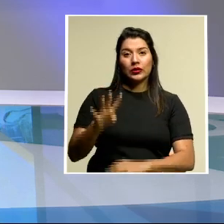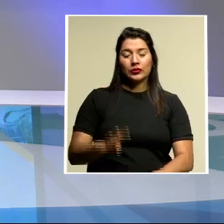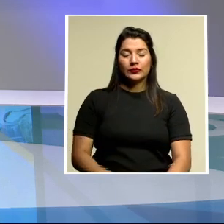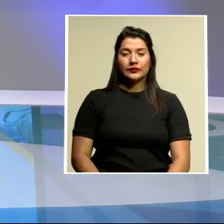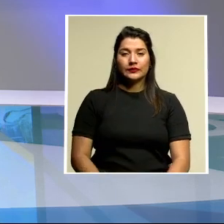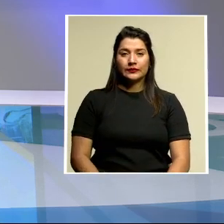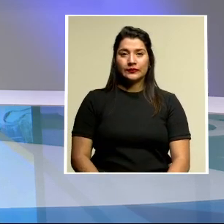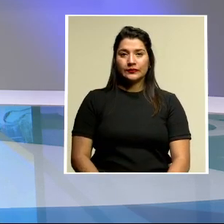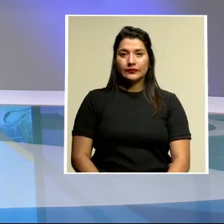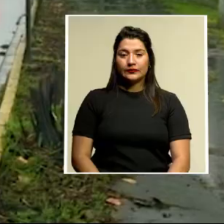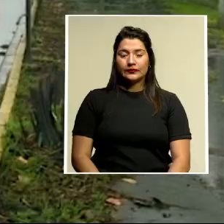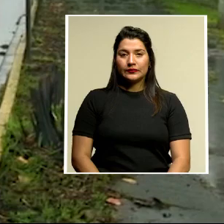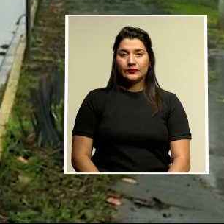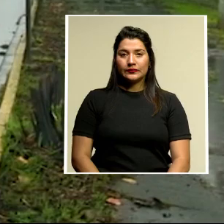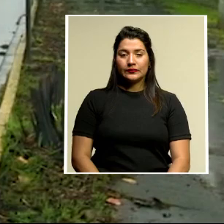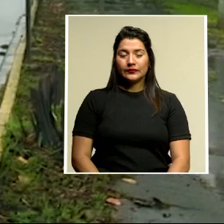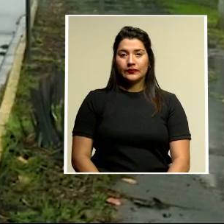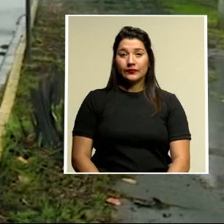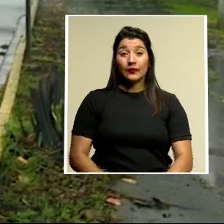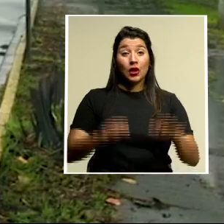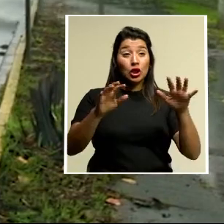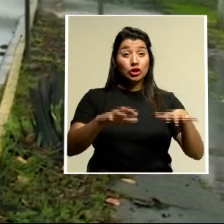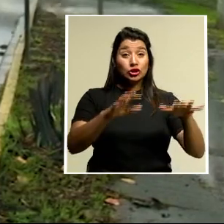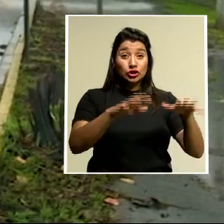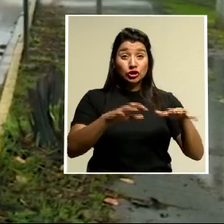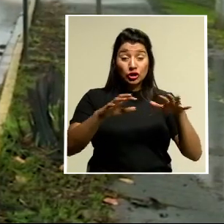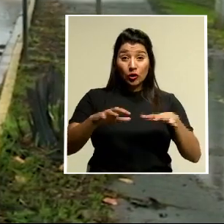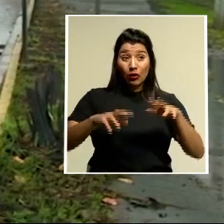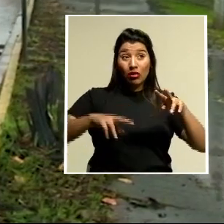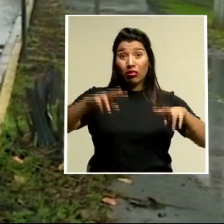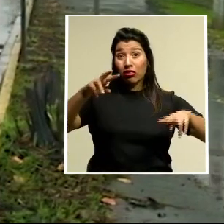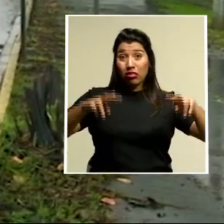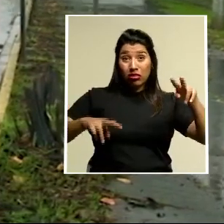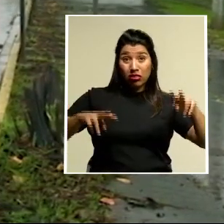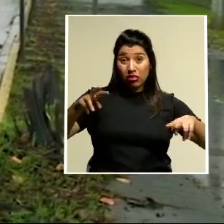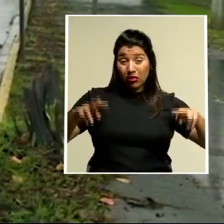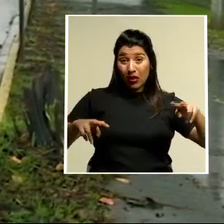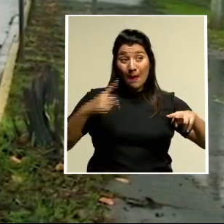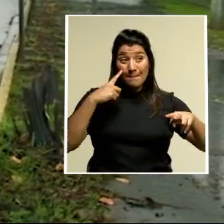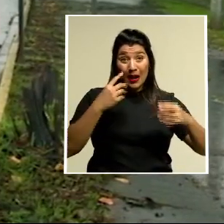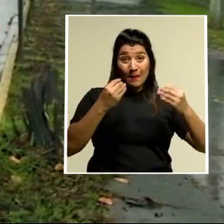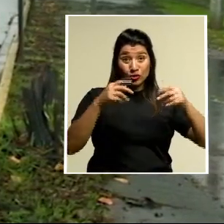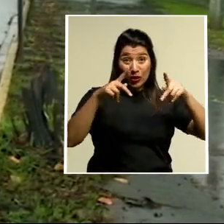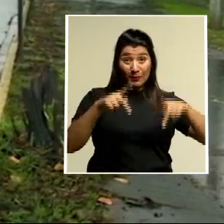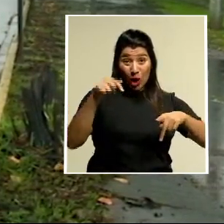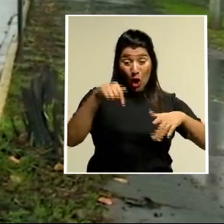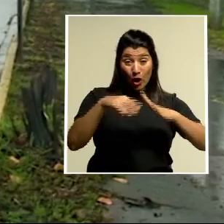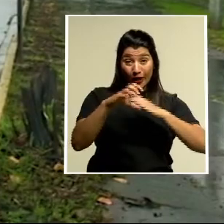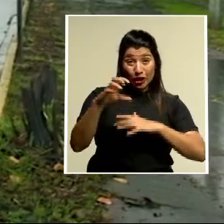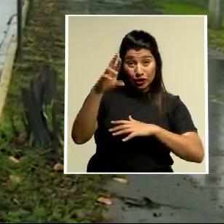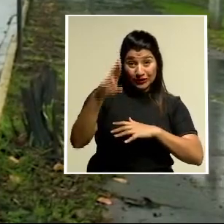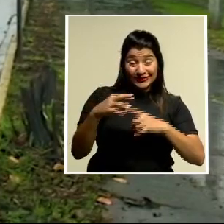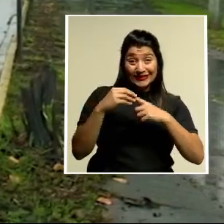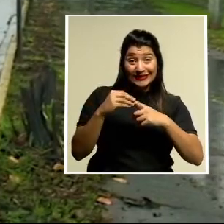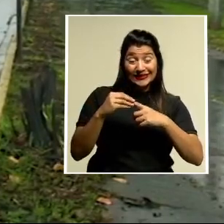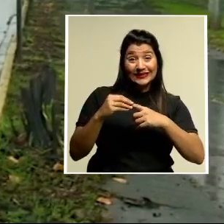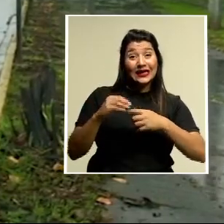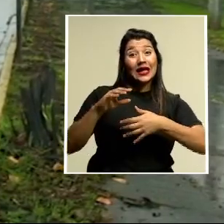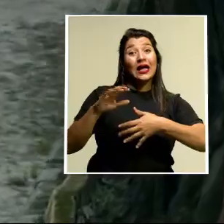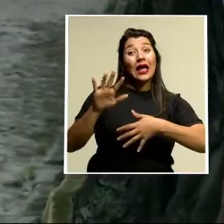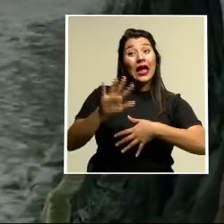José, Goicoechea. Sobre este mismo caso, el CONAVI anunció hoy también que el Consejo de Administración del CONAVI no firmará el contrato de las